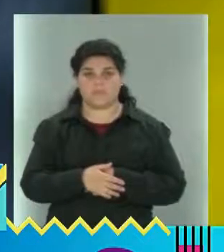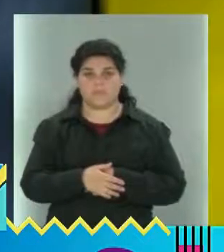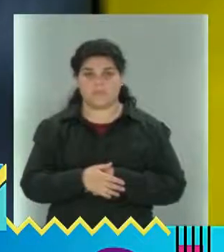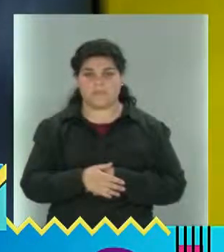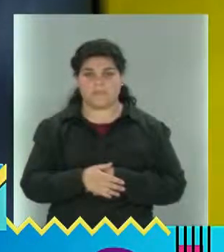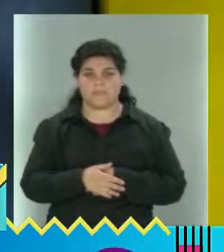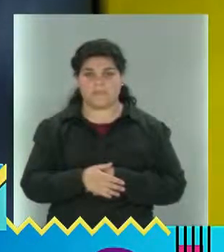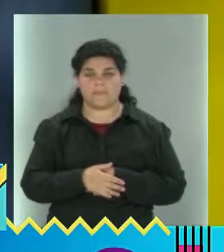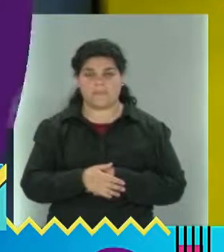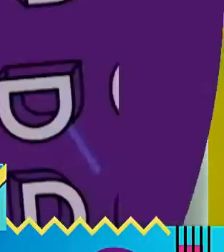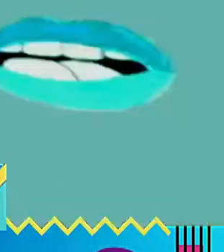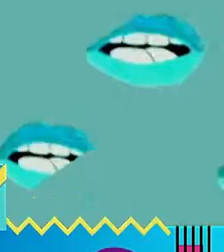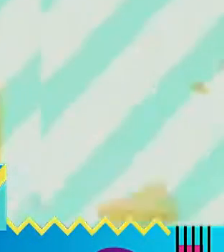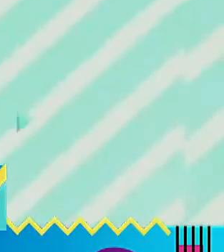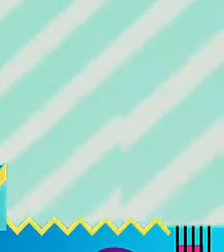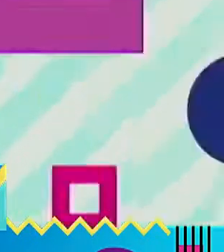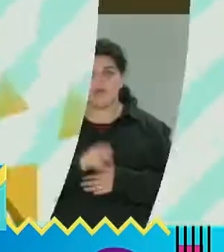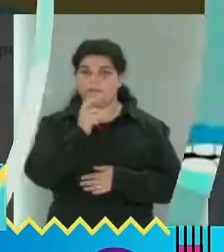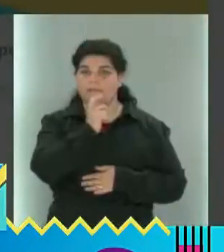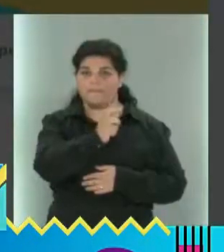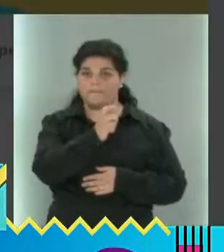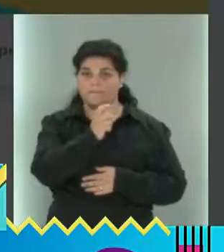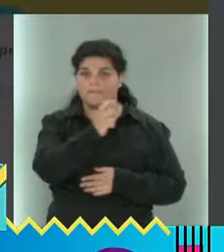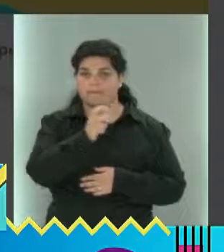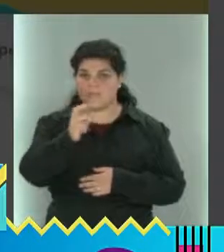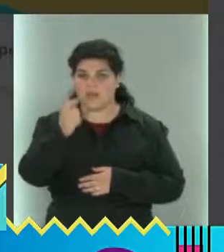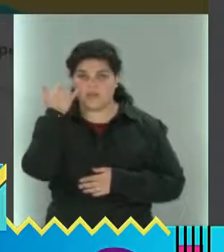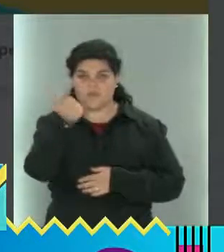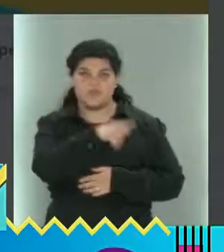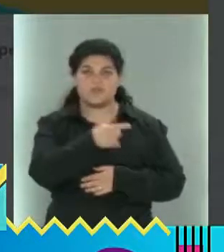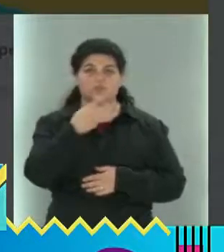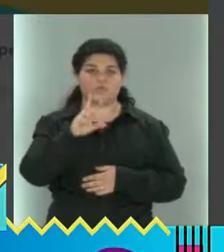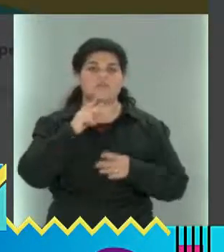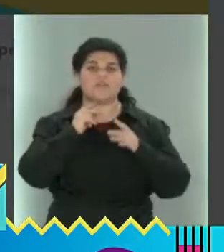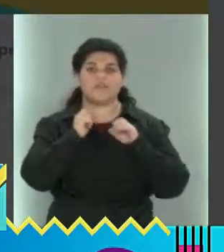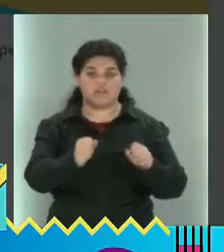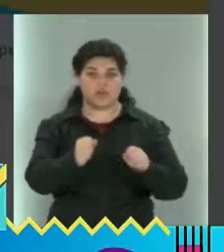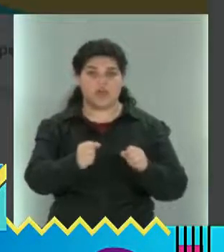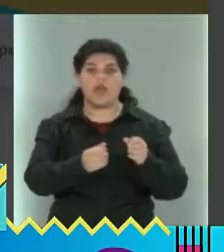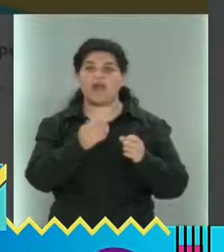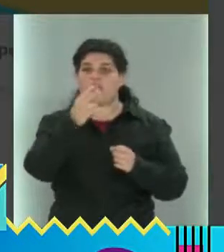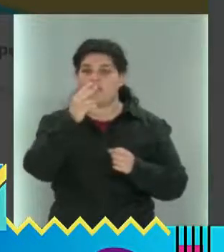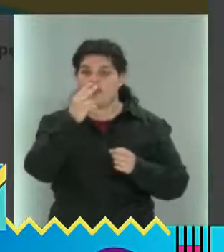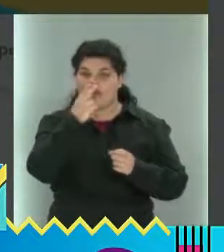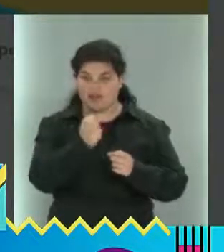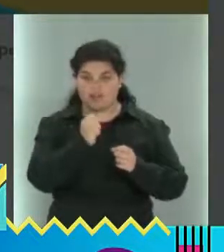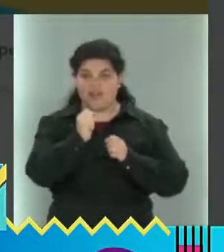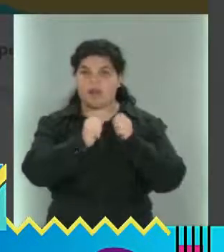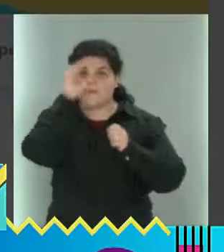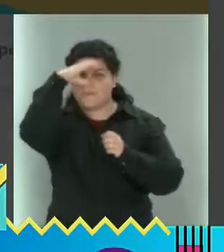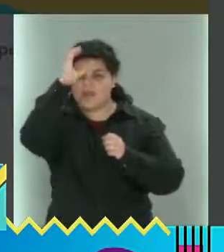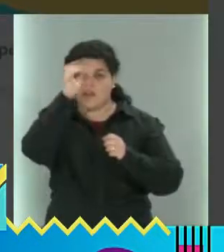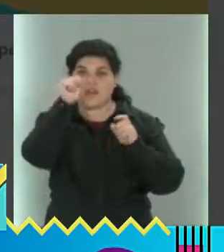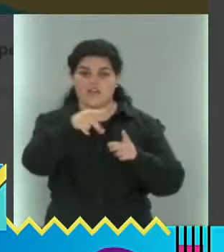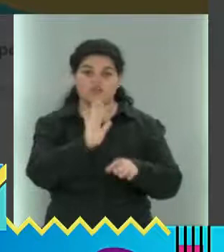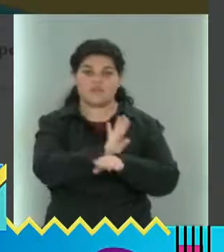moneda. Allí entonces son los factores que, según el subsecretario de Energía y Minería, hacen a la modificación y al aumento del